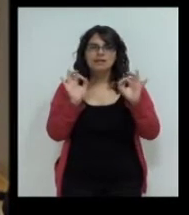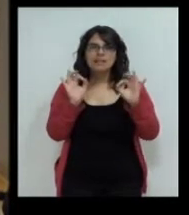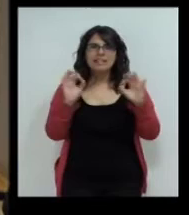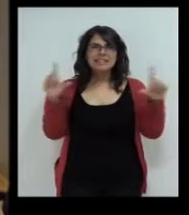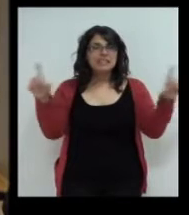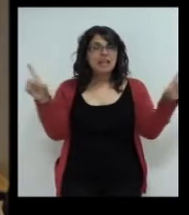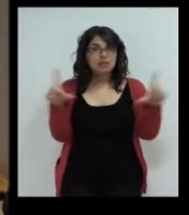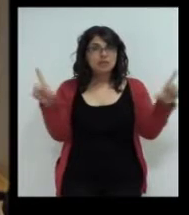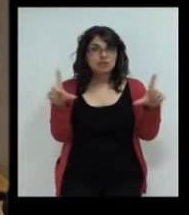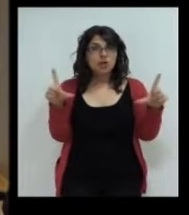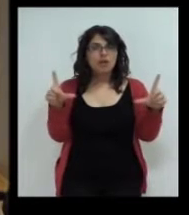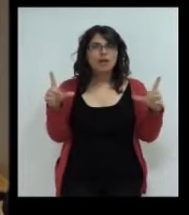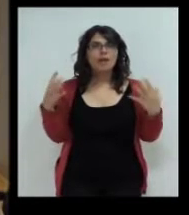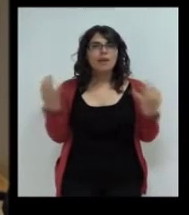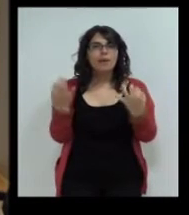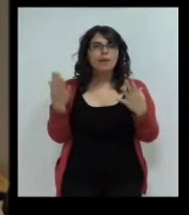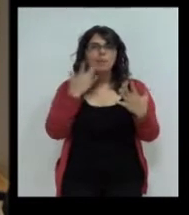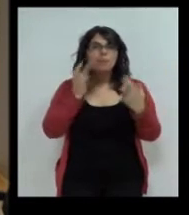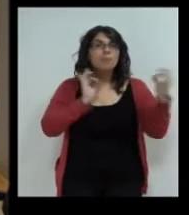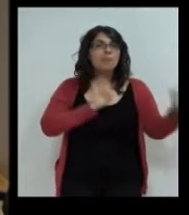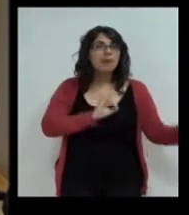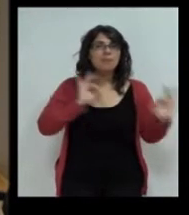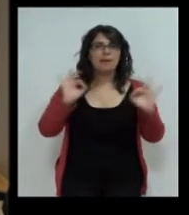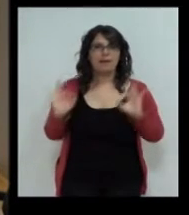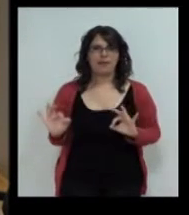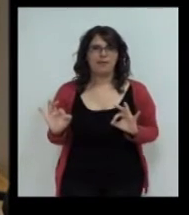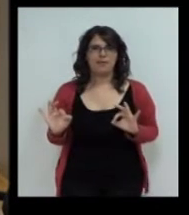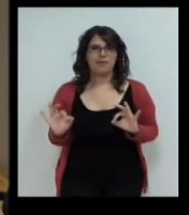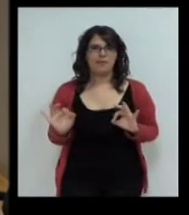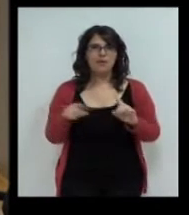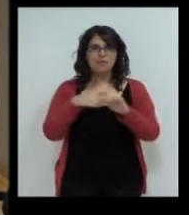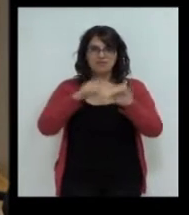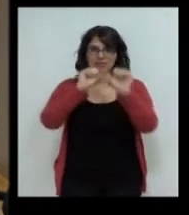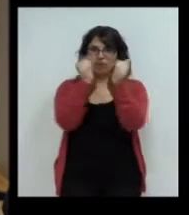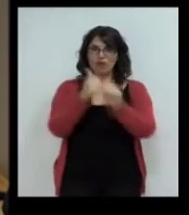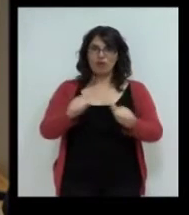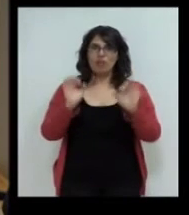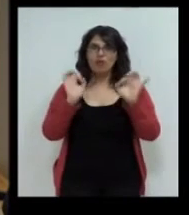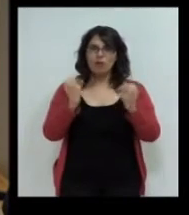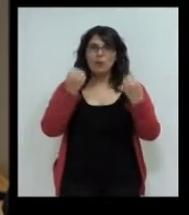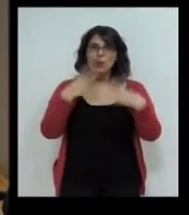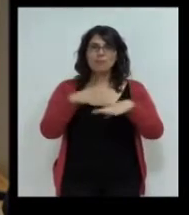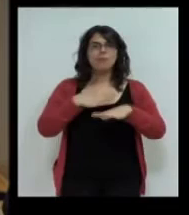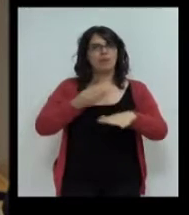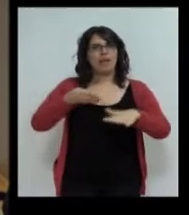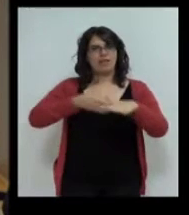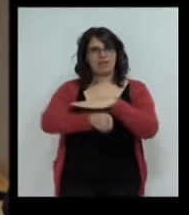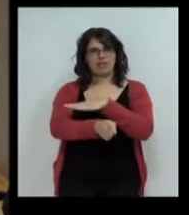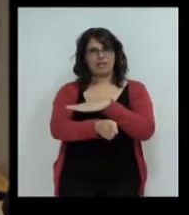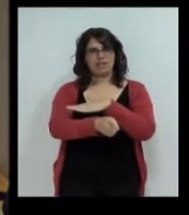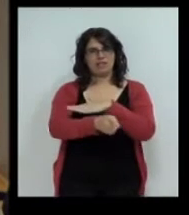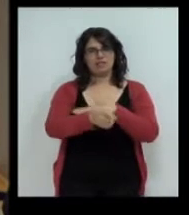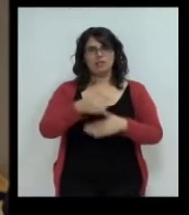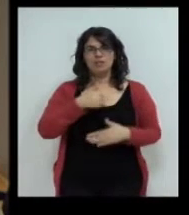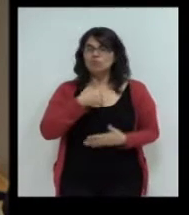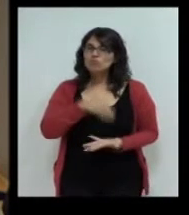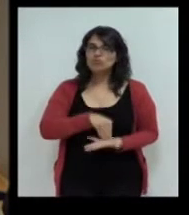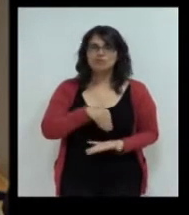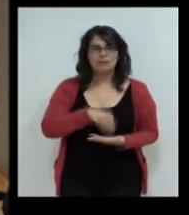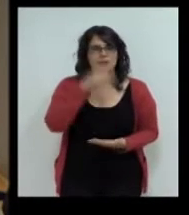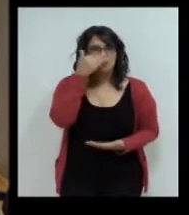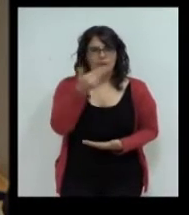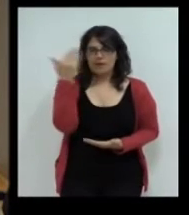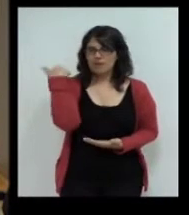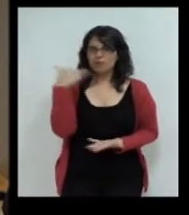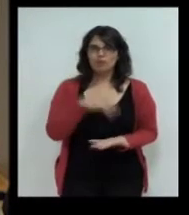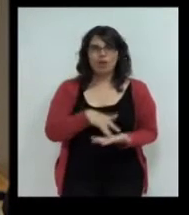que tenerlos preparados y con el setting activado para que accedan a esos servicios. Entonces yo muchas veces, de verdad, cuando hicimos nosotros el esfuerzo,